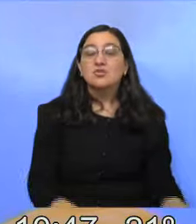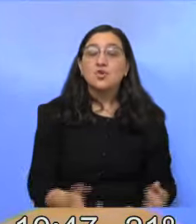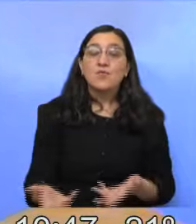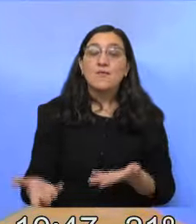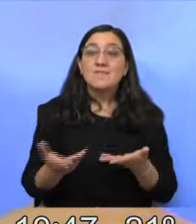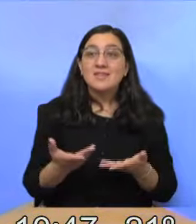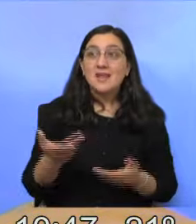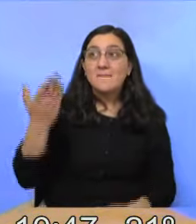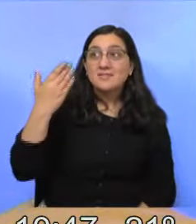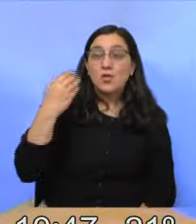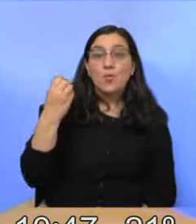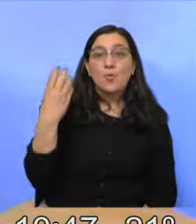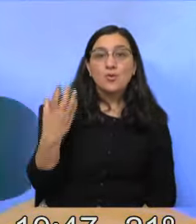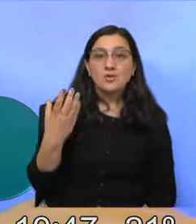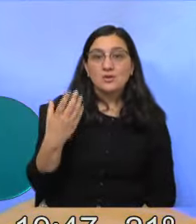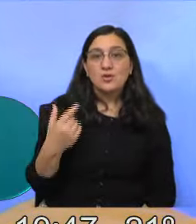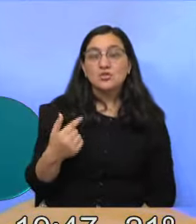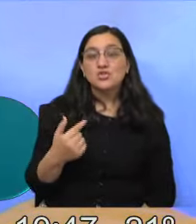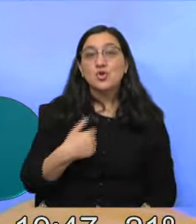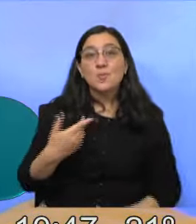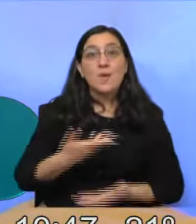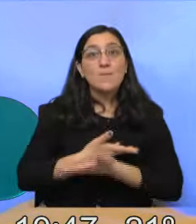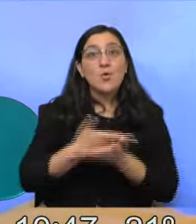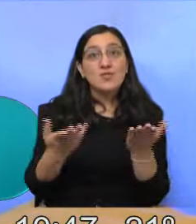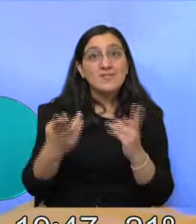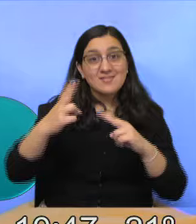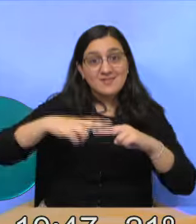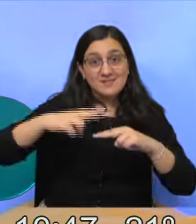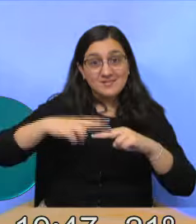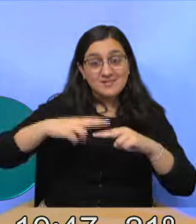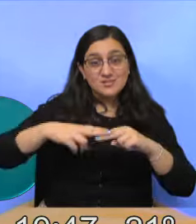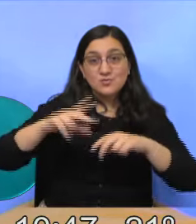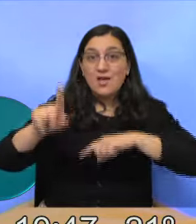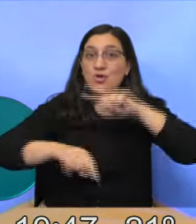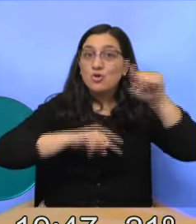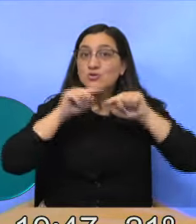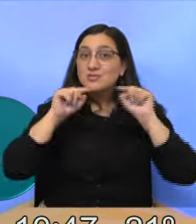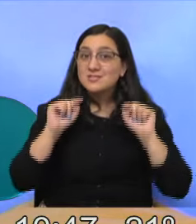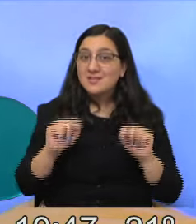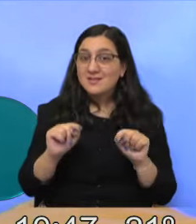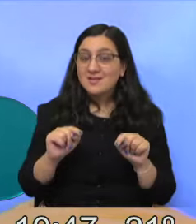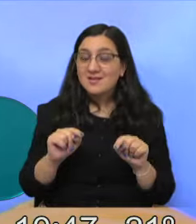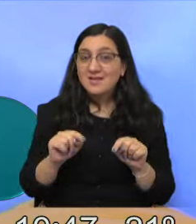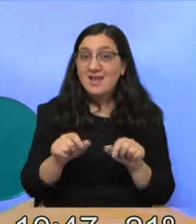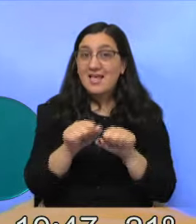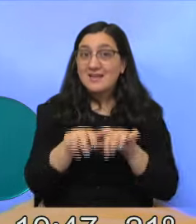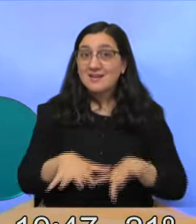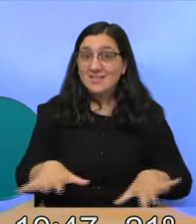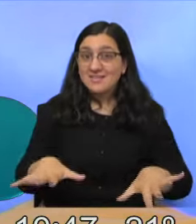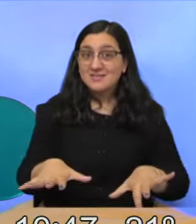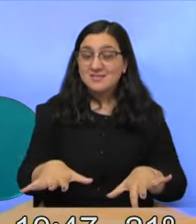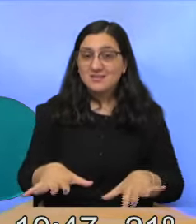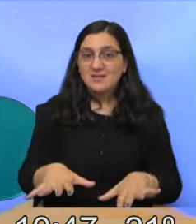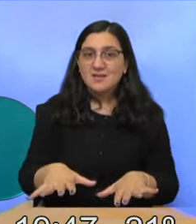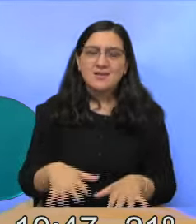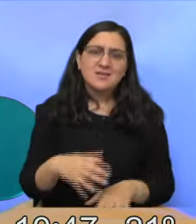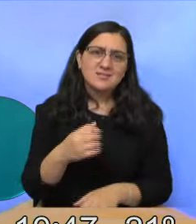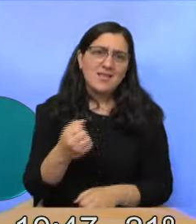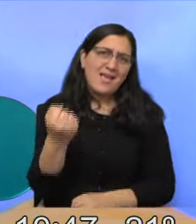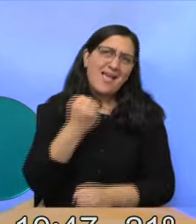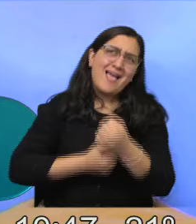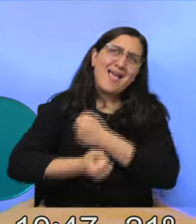ir al pasado, porque lo que les voy a traer de las redes es una consigna propiamente dicha en las redes que está instalada hace